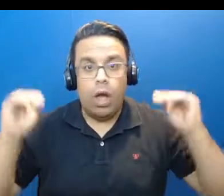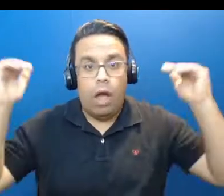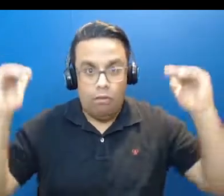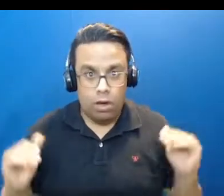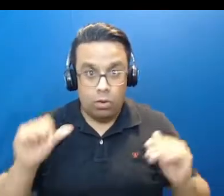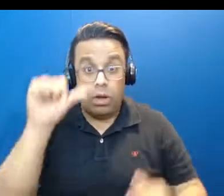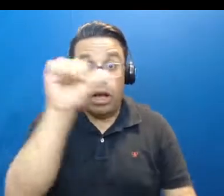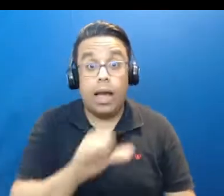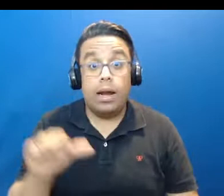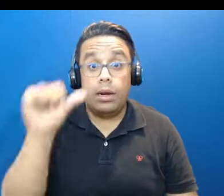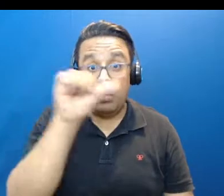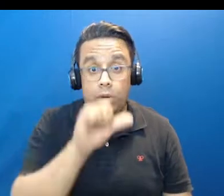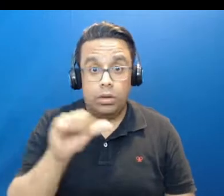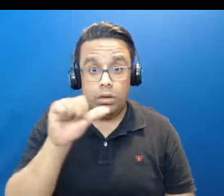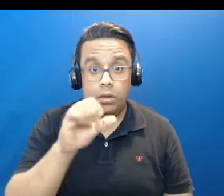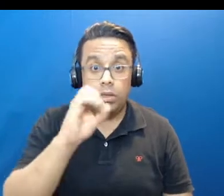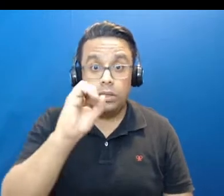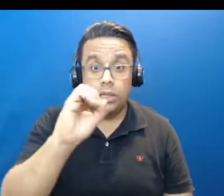arroba